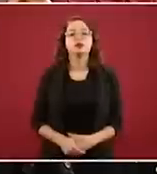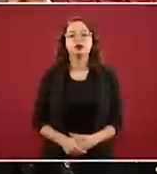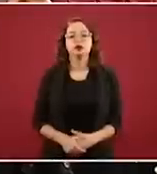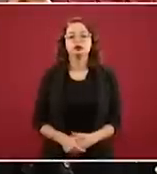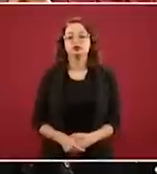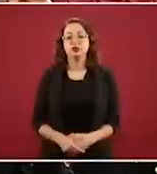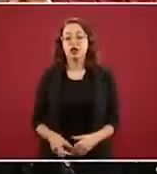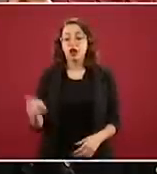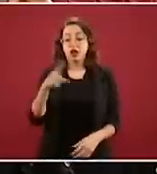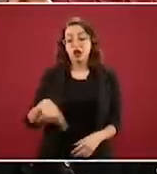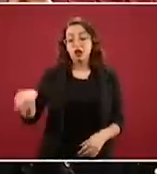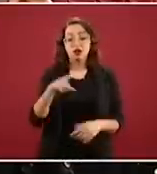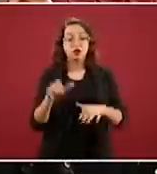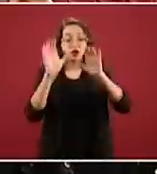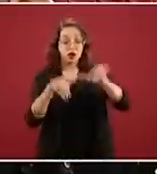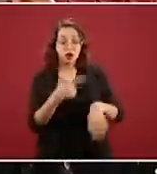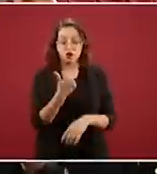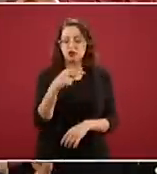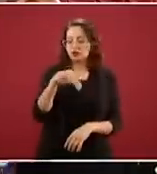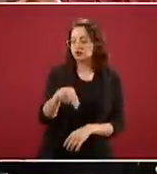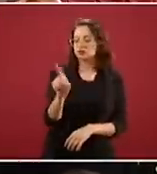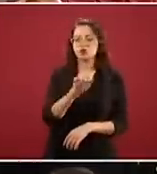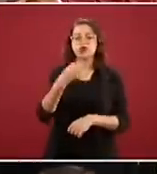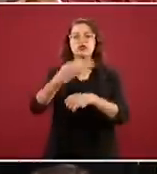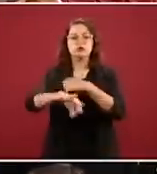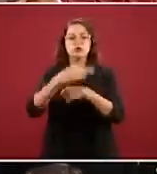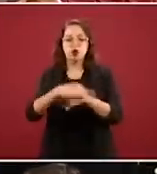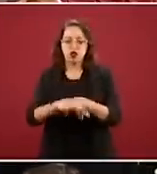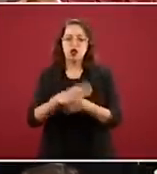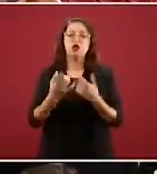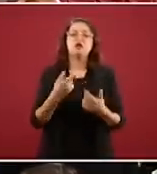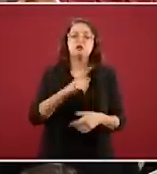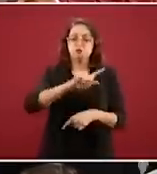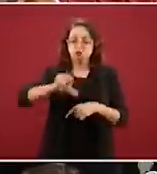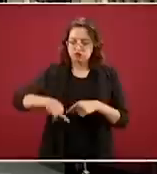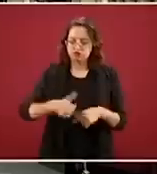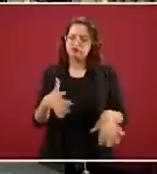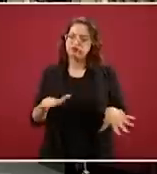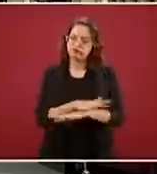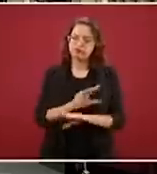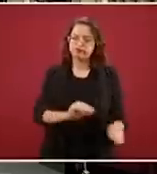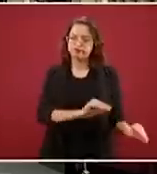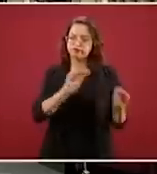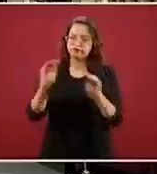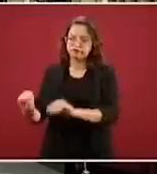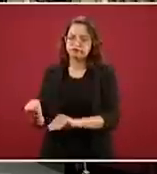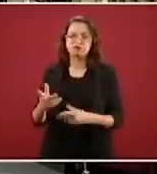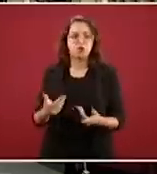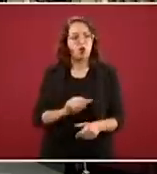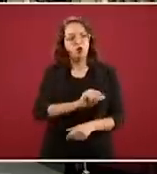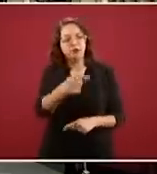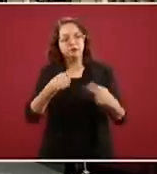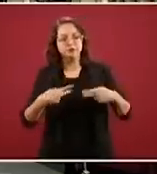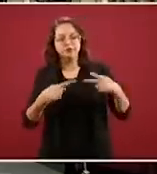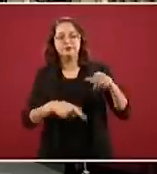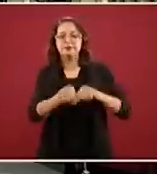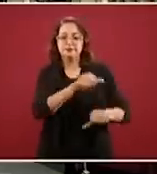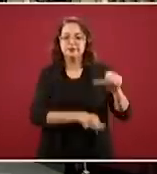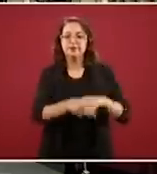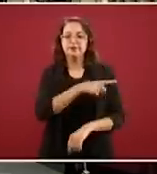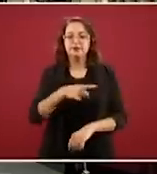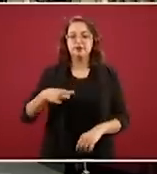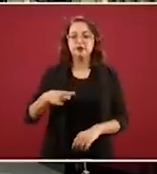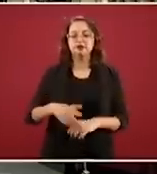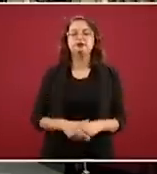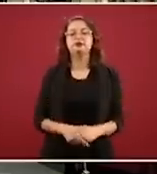a la Guardia Nacional y por lo tanto en algún momento tenemos que relevarlos. Por parte de seguridad en carreteras e